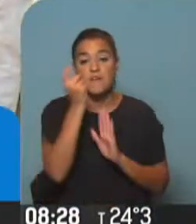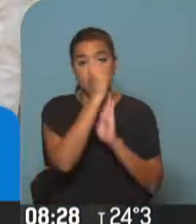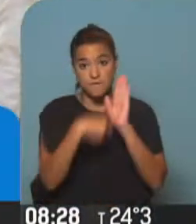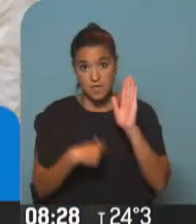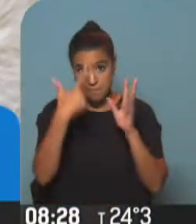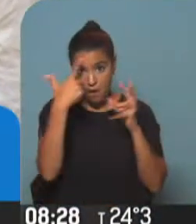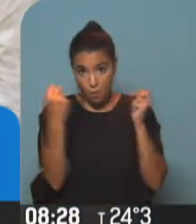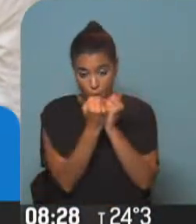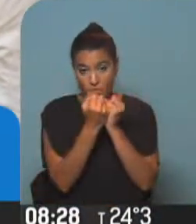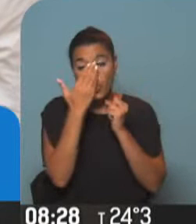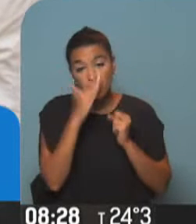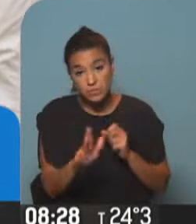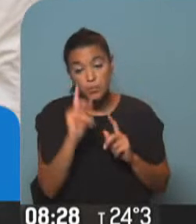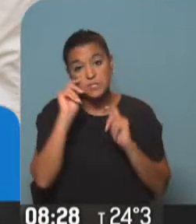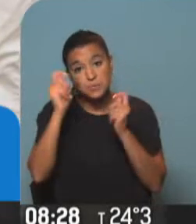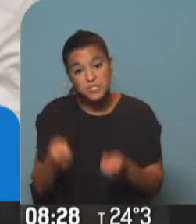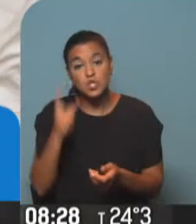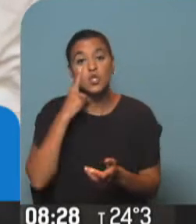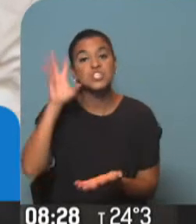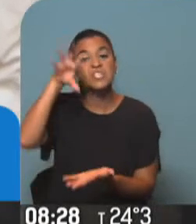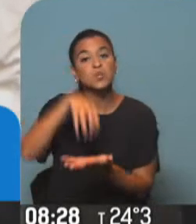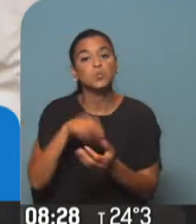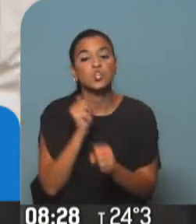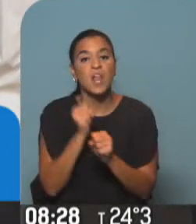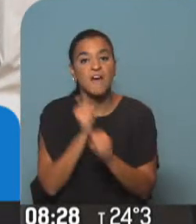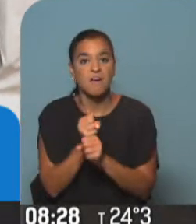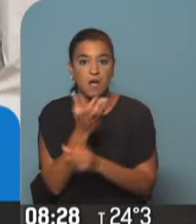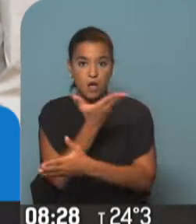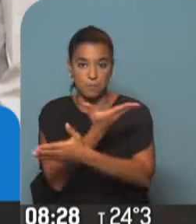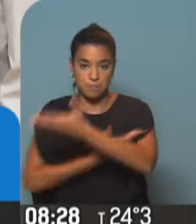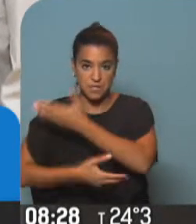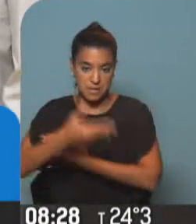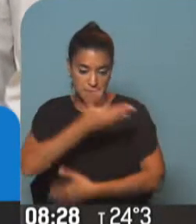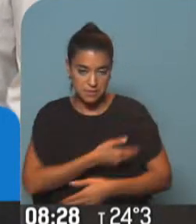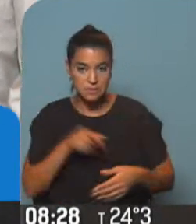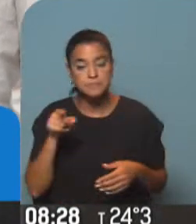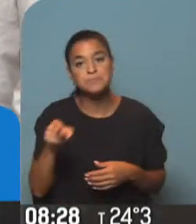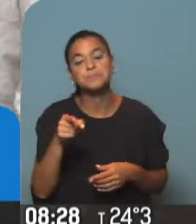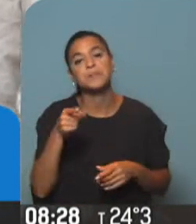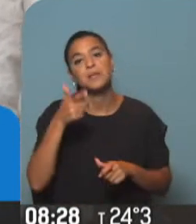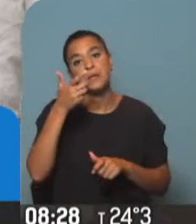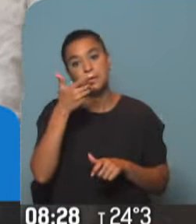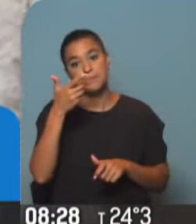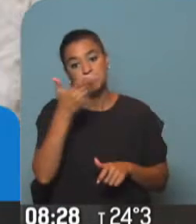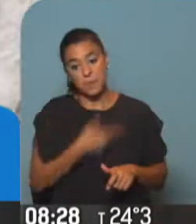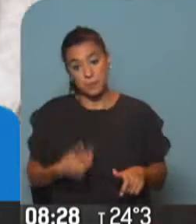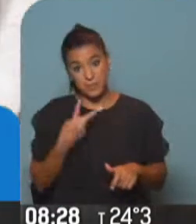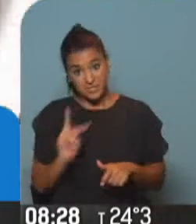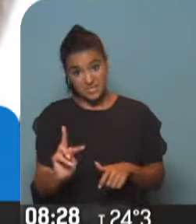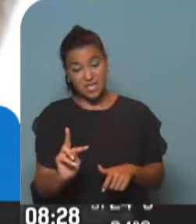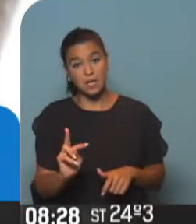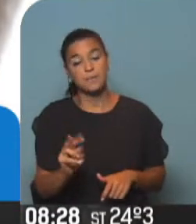de los convenios visitó un instituto que trabaja con discapacitados la vicepresidenta dejó en claro que tiene